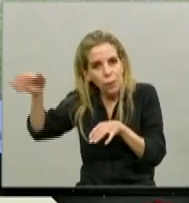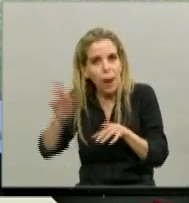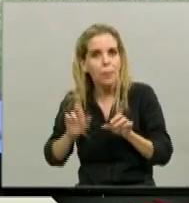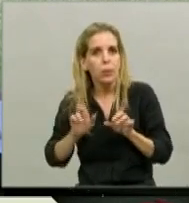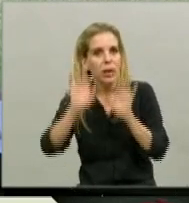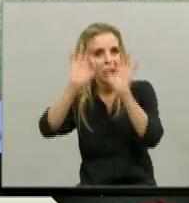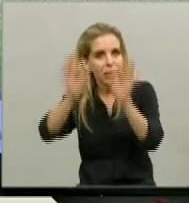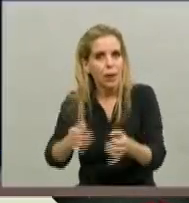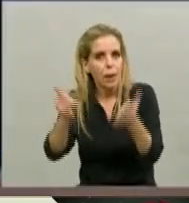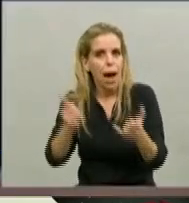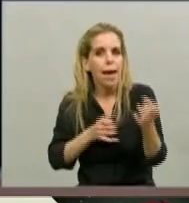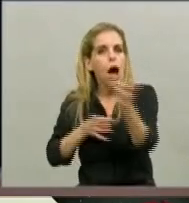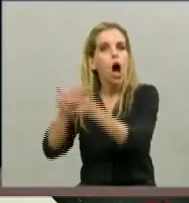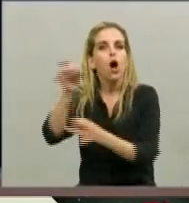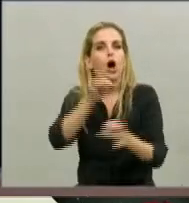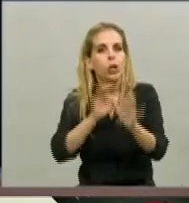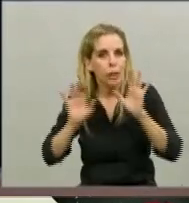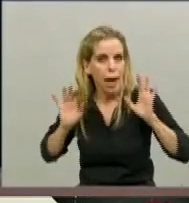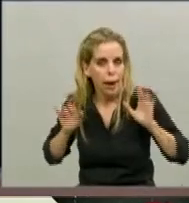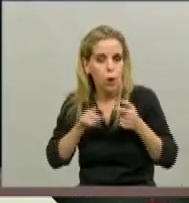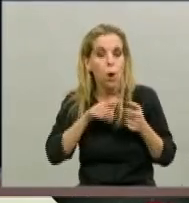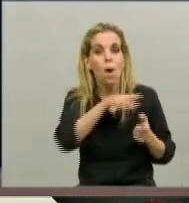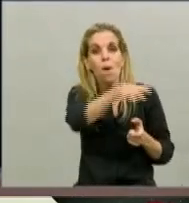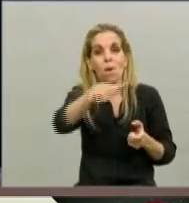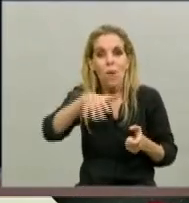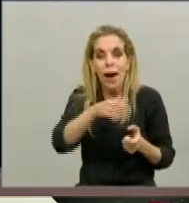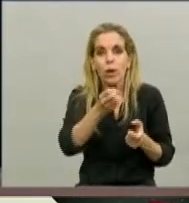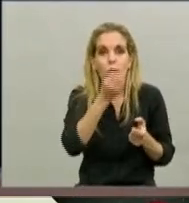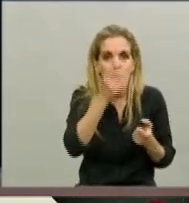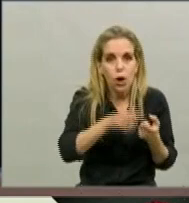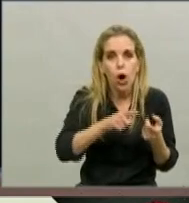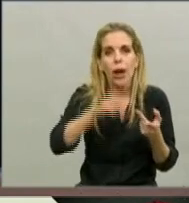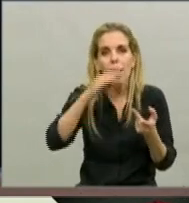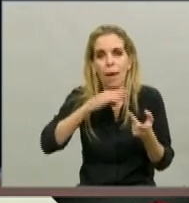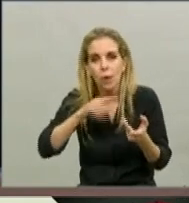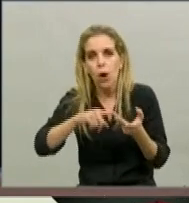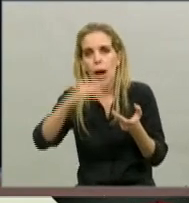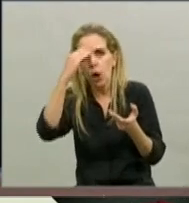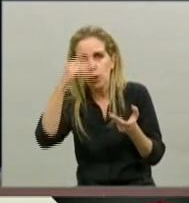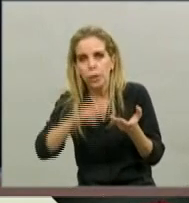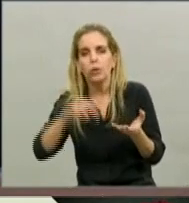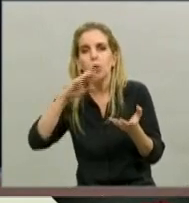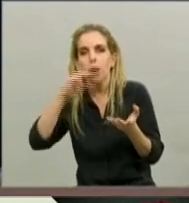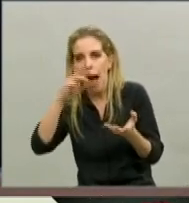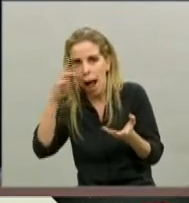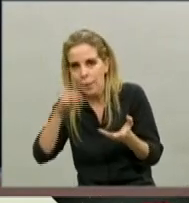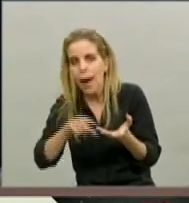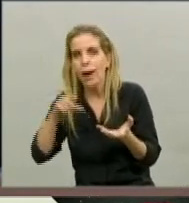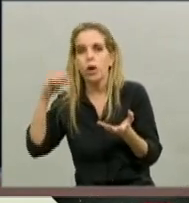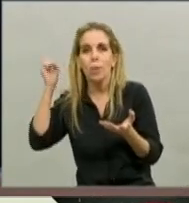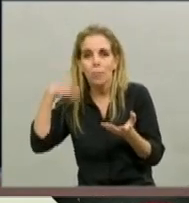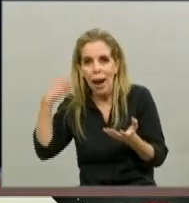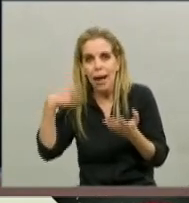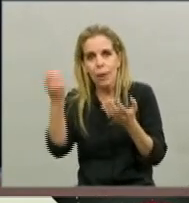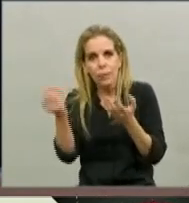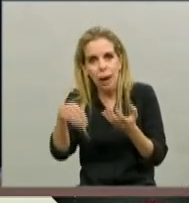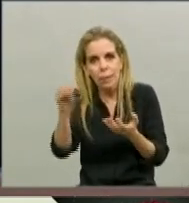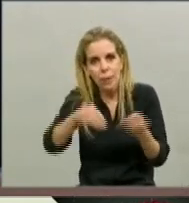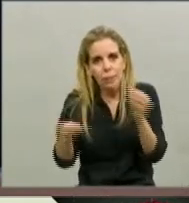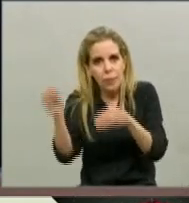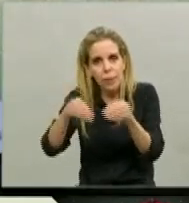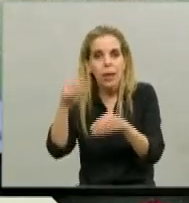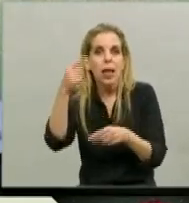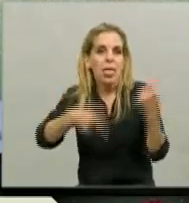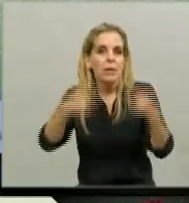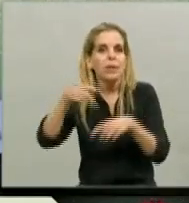mayor nivel de contagio. Ya estamos en Balvanera, en Flores, en La Boca, en Constitución, en Almagro, en Palermo, y seguimos sumando barrios. En cada